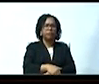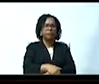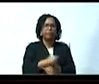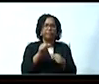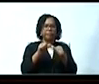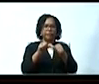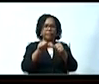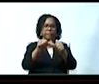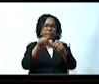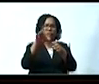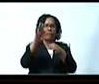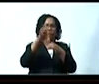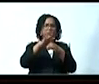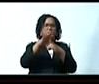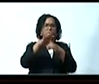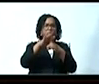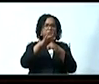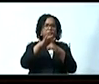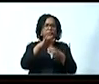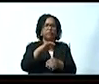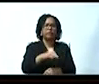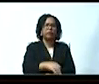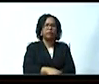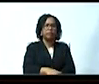Estamos votando.